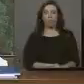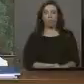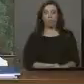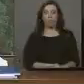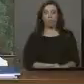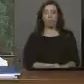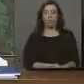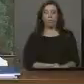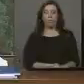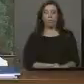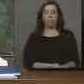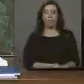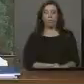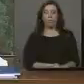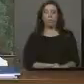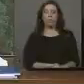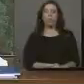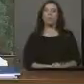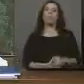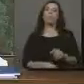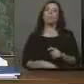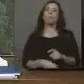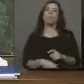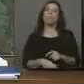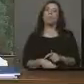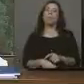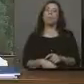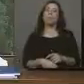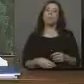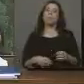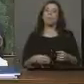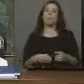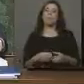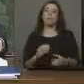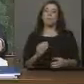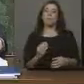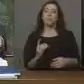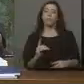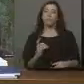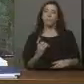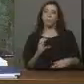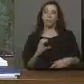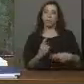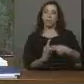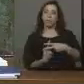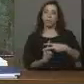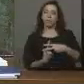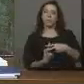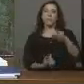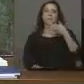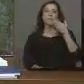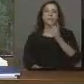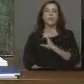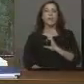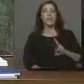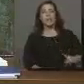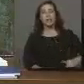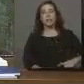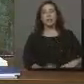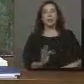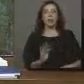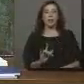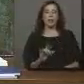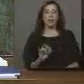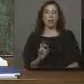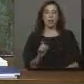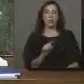En el tiempo de la bancada, Comité de la Democracia Cristiana, le damos la palabra al diputado don Iván